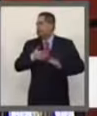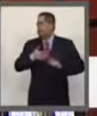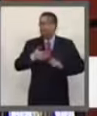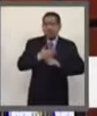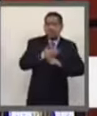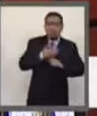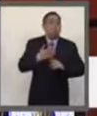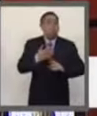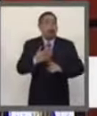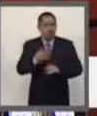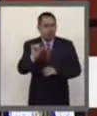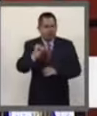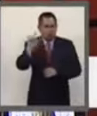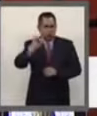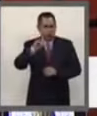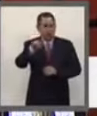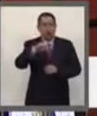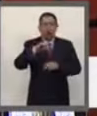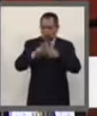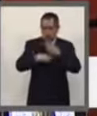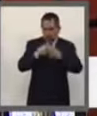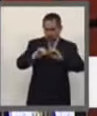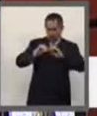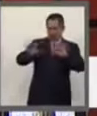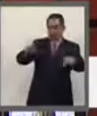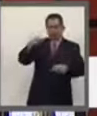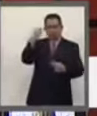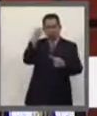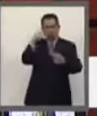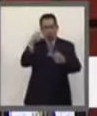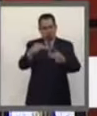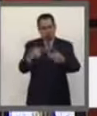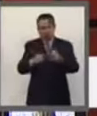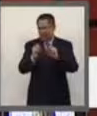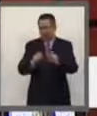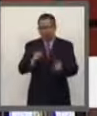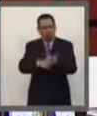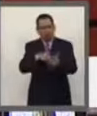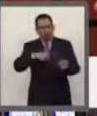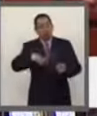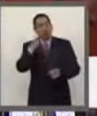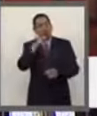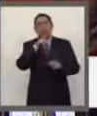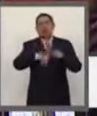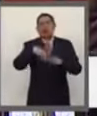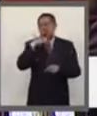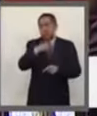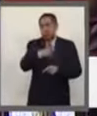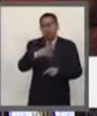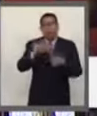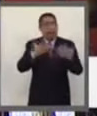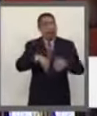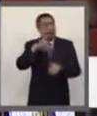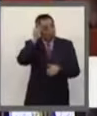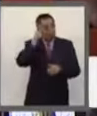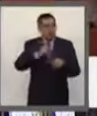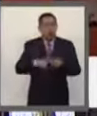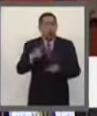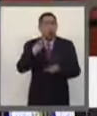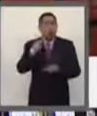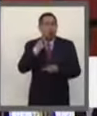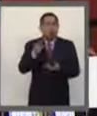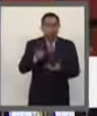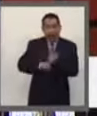hay funcionarios que saldrá a la luz sus nombres, estoy segura, con este gobierno, porque hay empresarios, porque hay